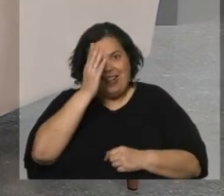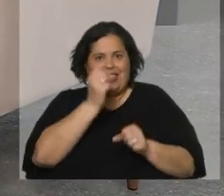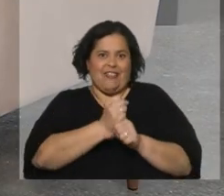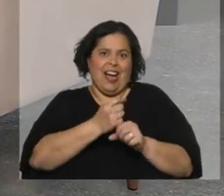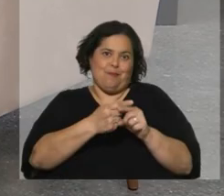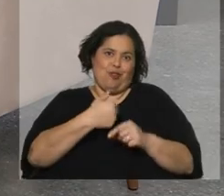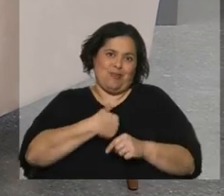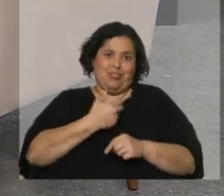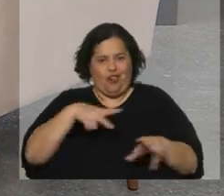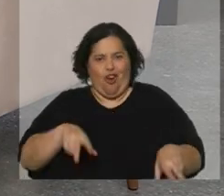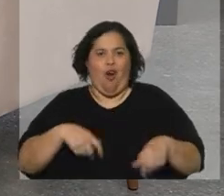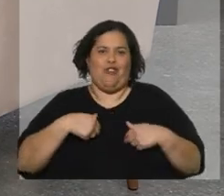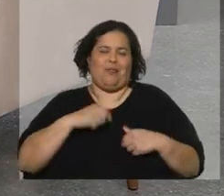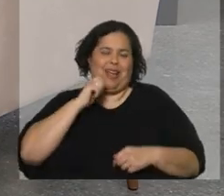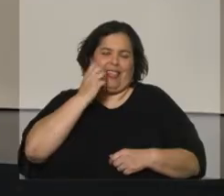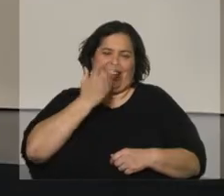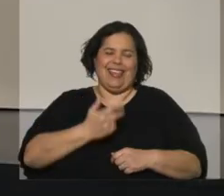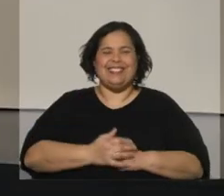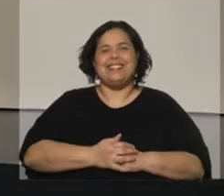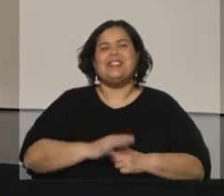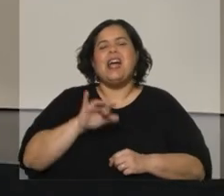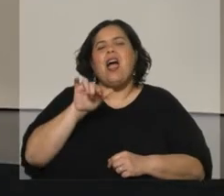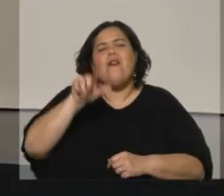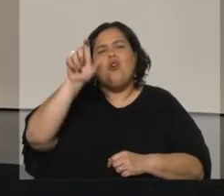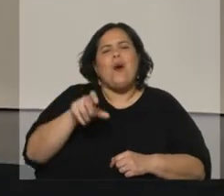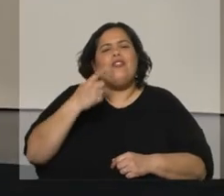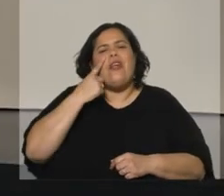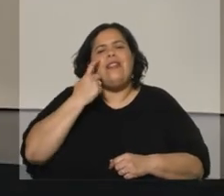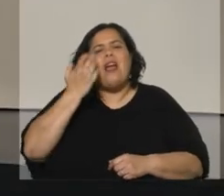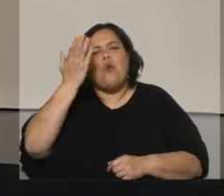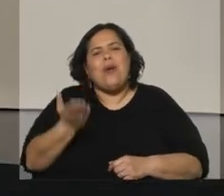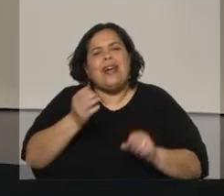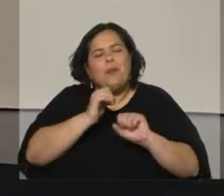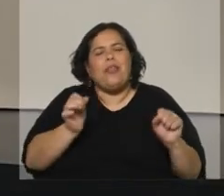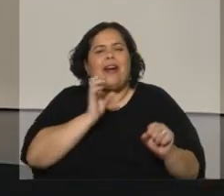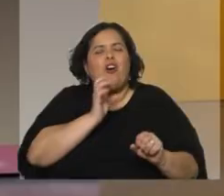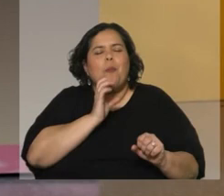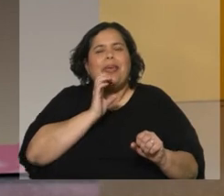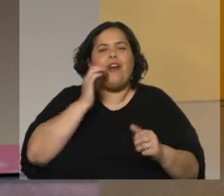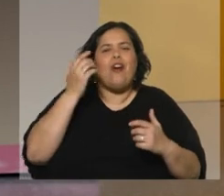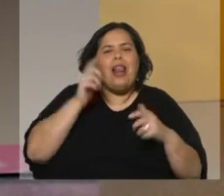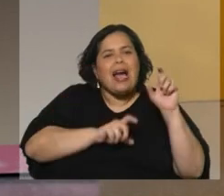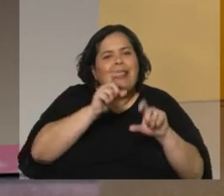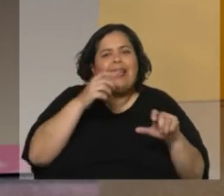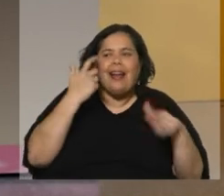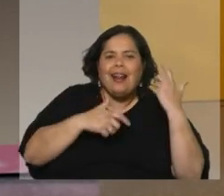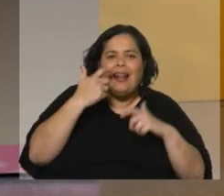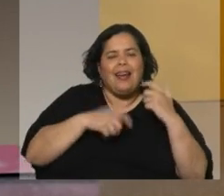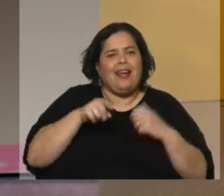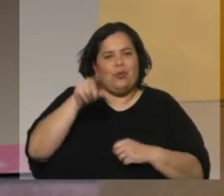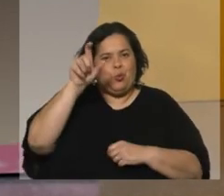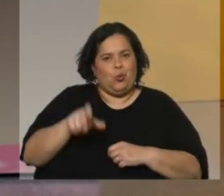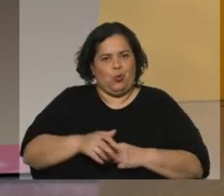eso me encantaría Germán cuándo te diste cuenta que podías hacer reír a la gente Bueno en realidad